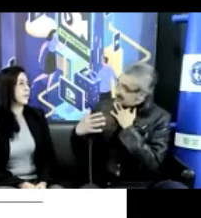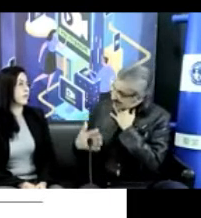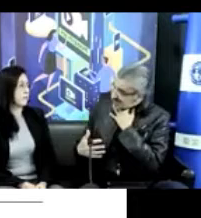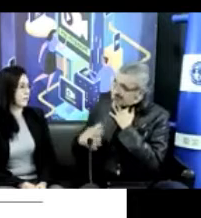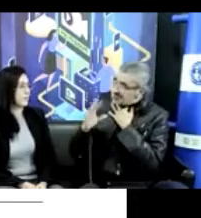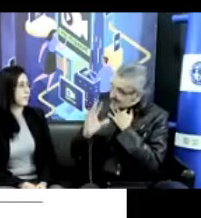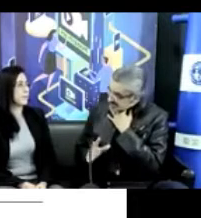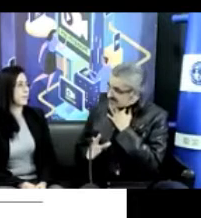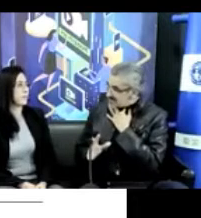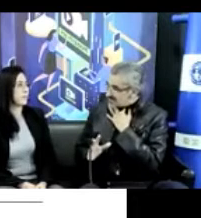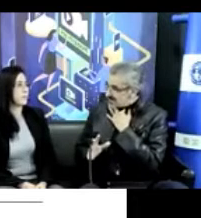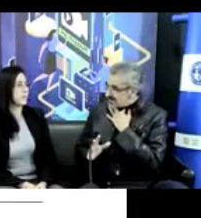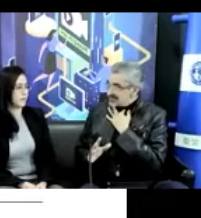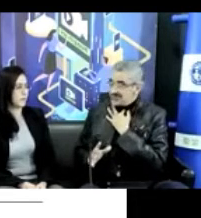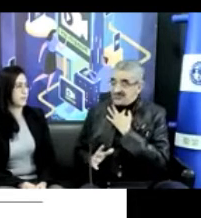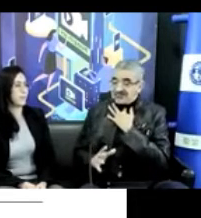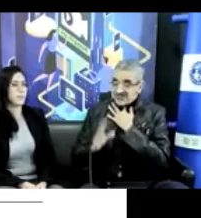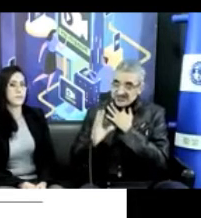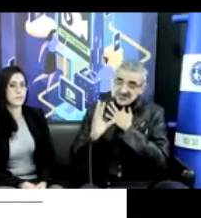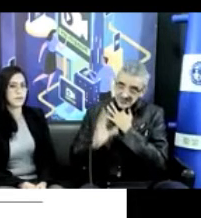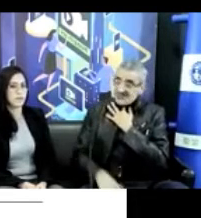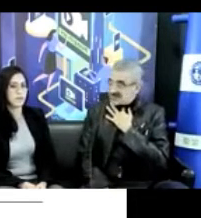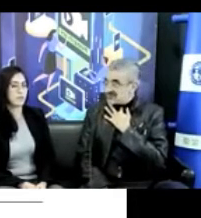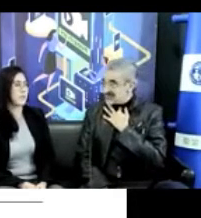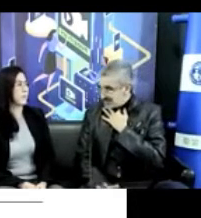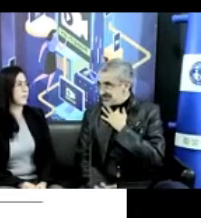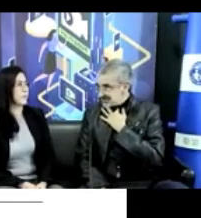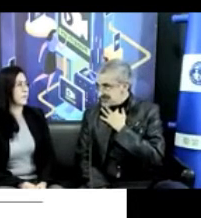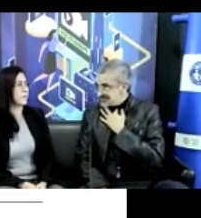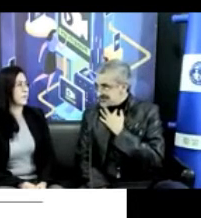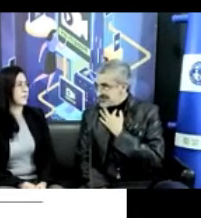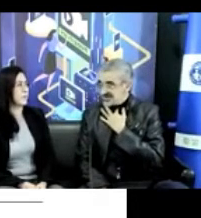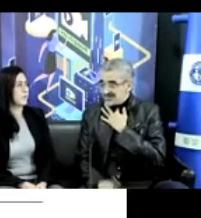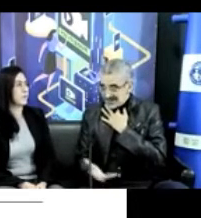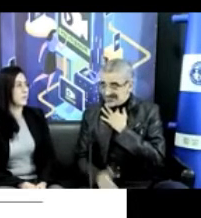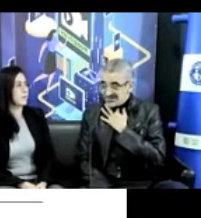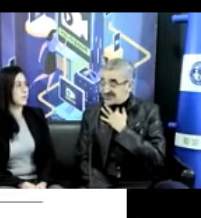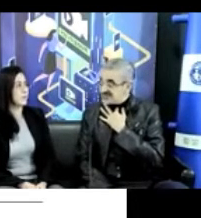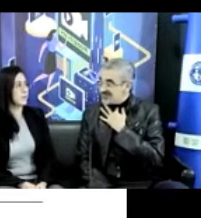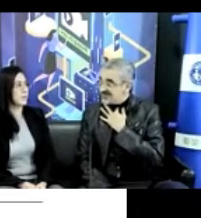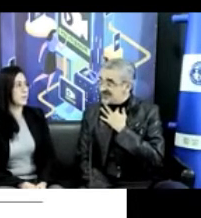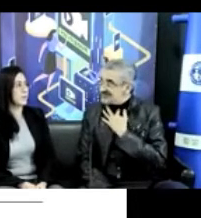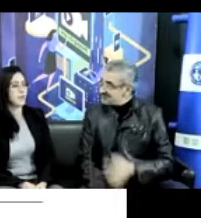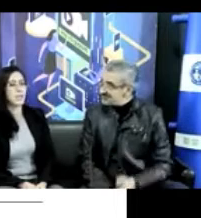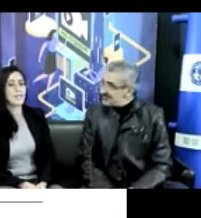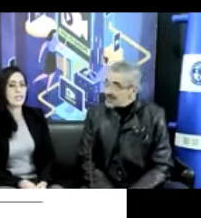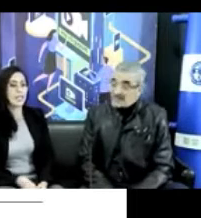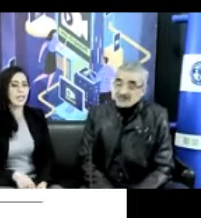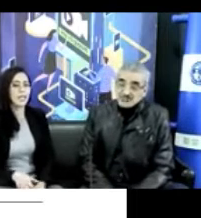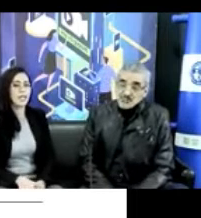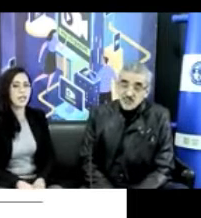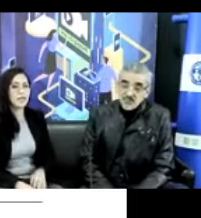a un tratamiento más estructurado, pero también es un tratamiento de una intervención breve.